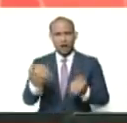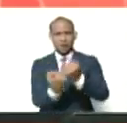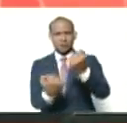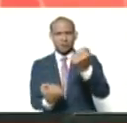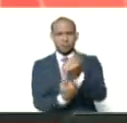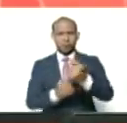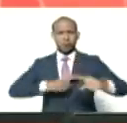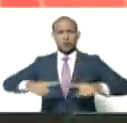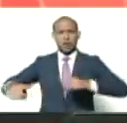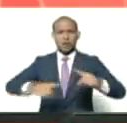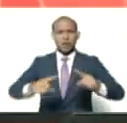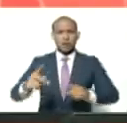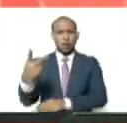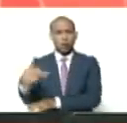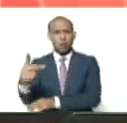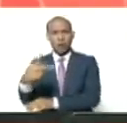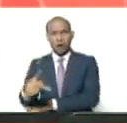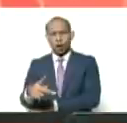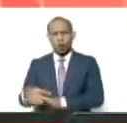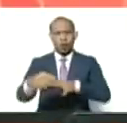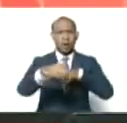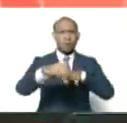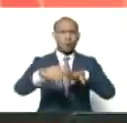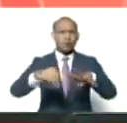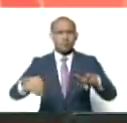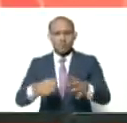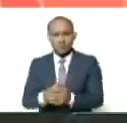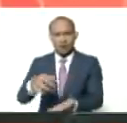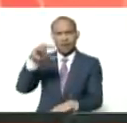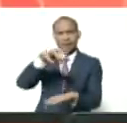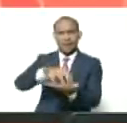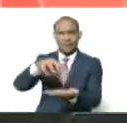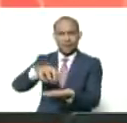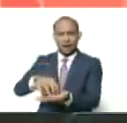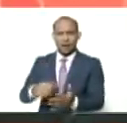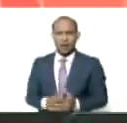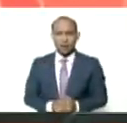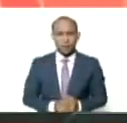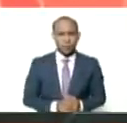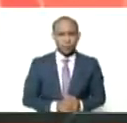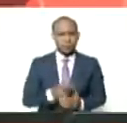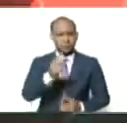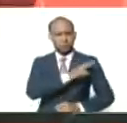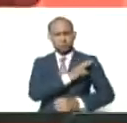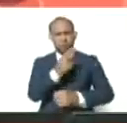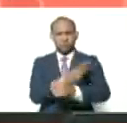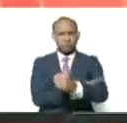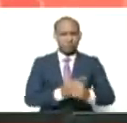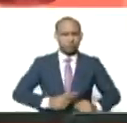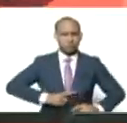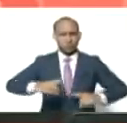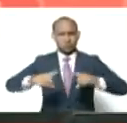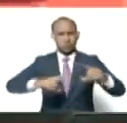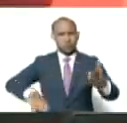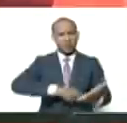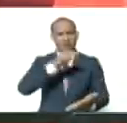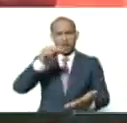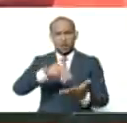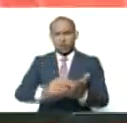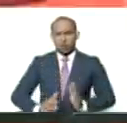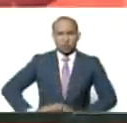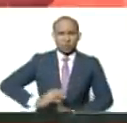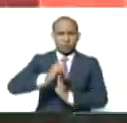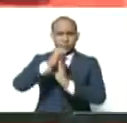de dirección parroquial, municipal, estadal. Tiene una poderosa dirección nacional con un